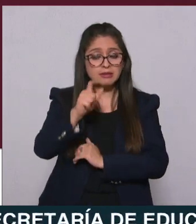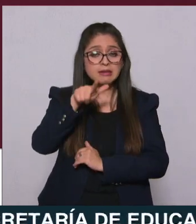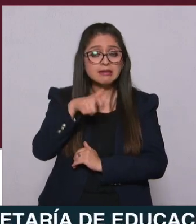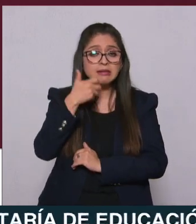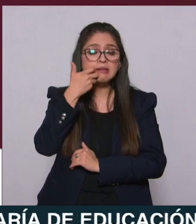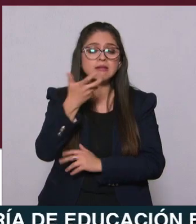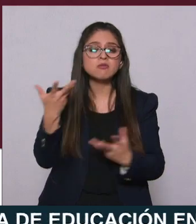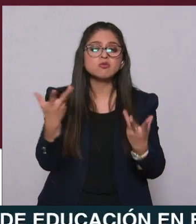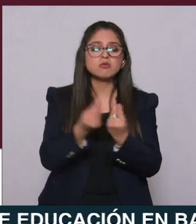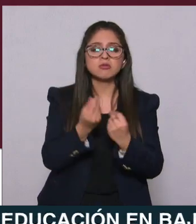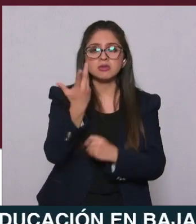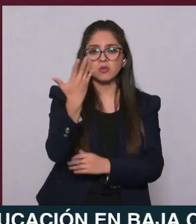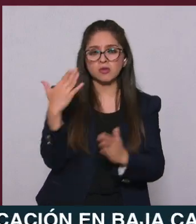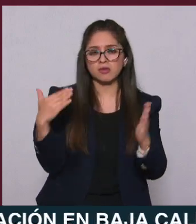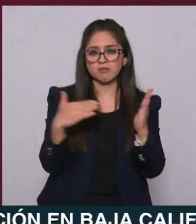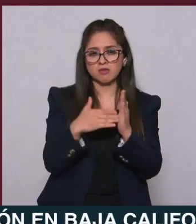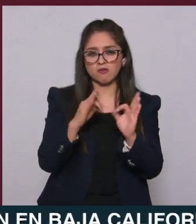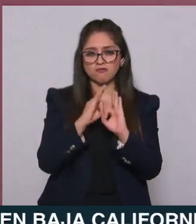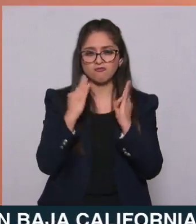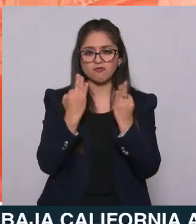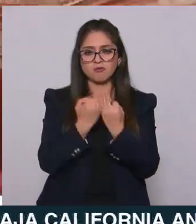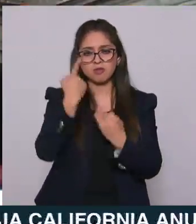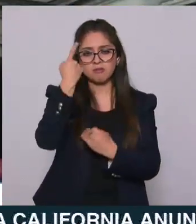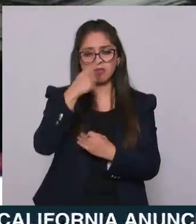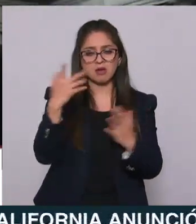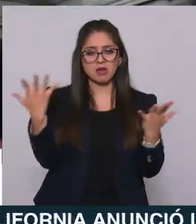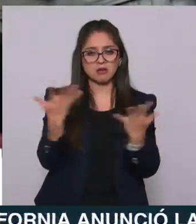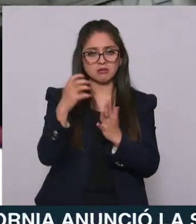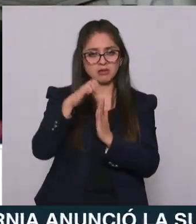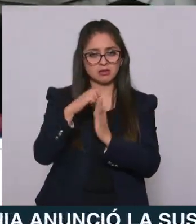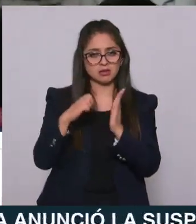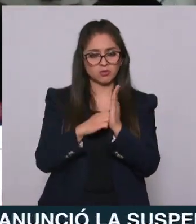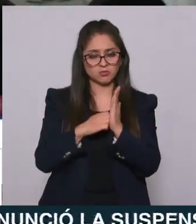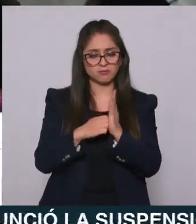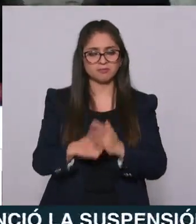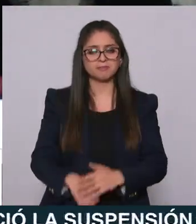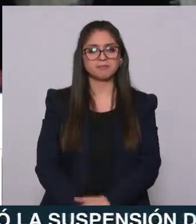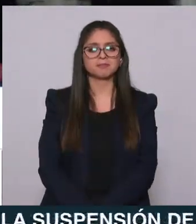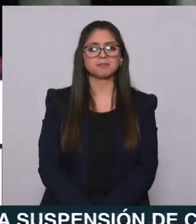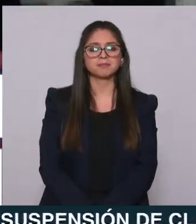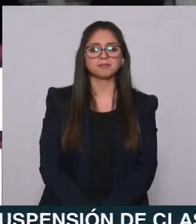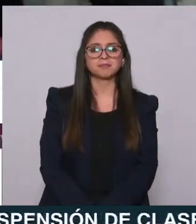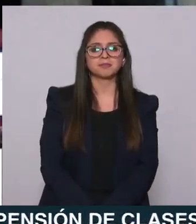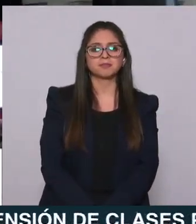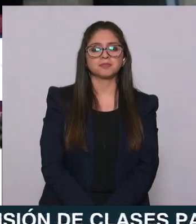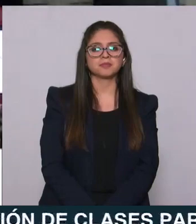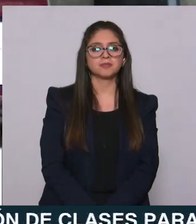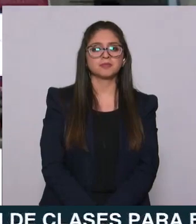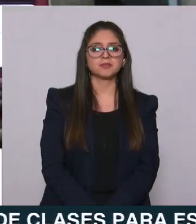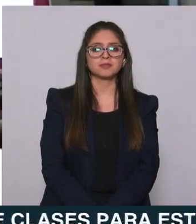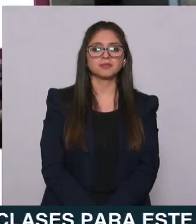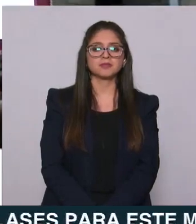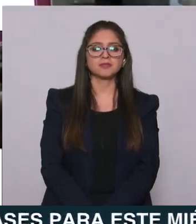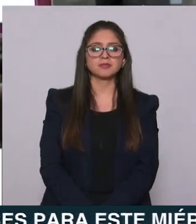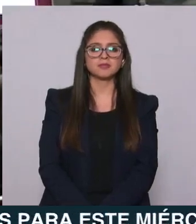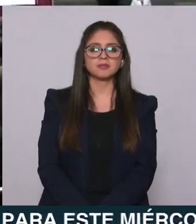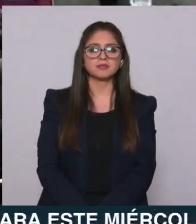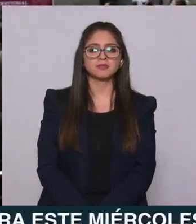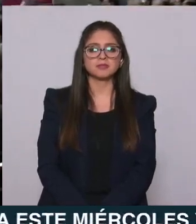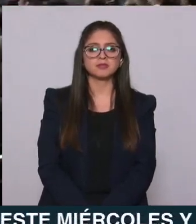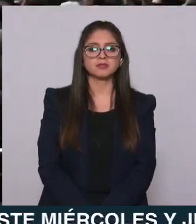cabo 50,000 procesos de escrituración. En la Cámara Andrés Brito, Enrique Muñiz, 21 Noticias.